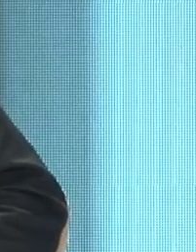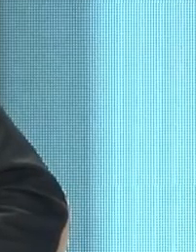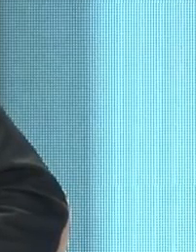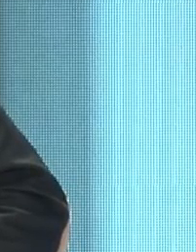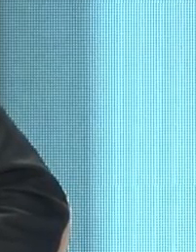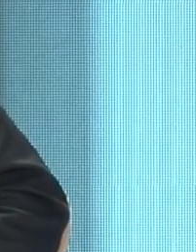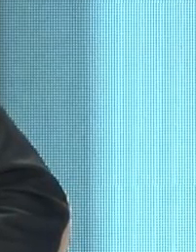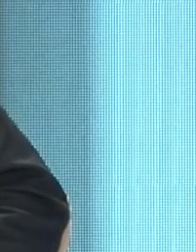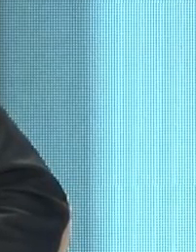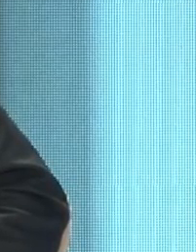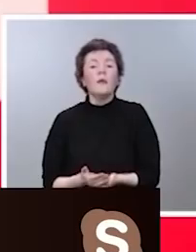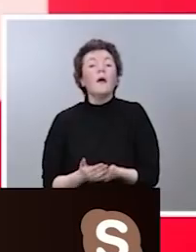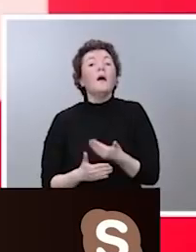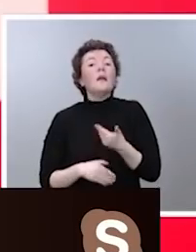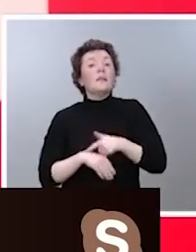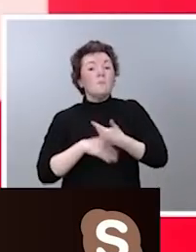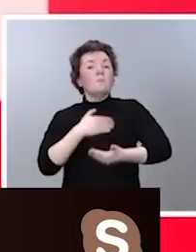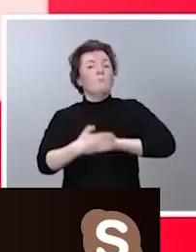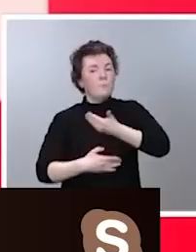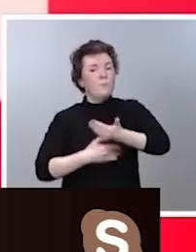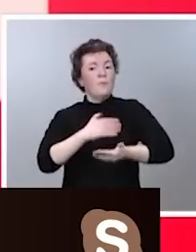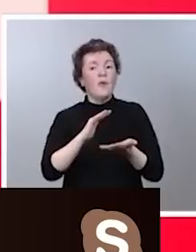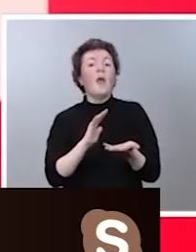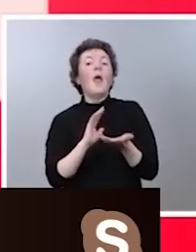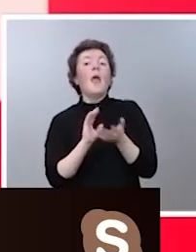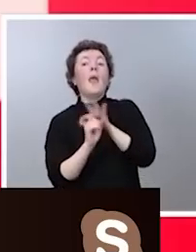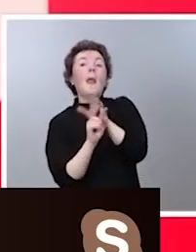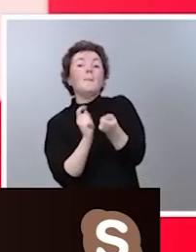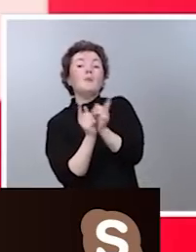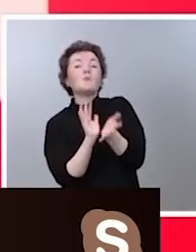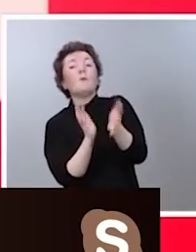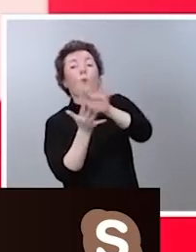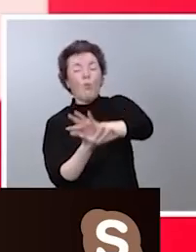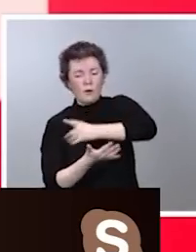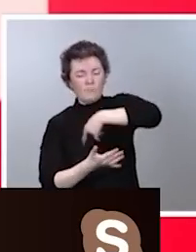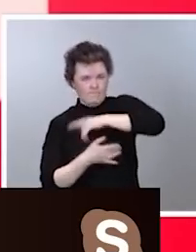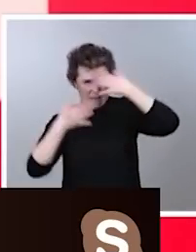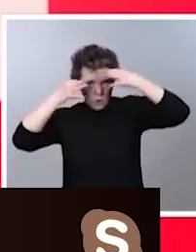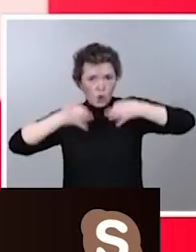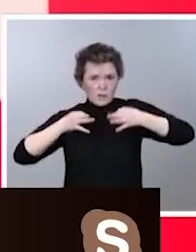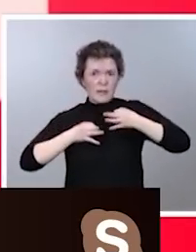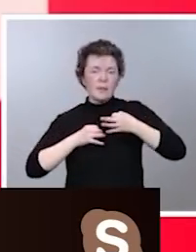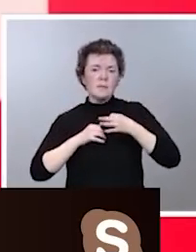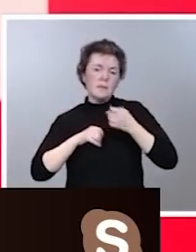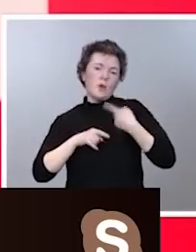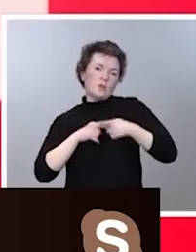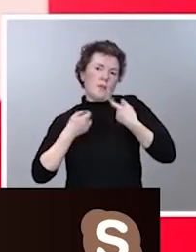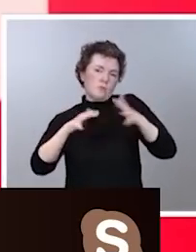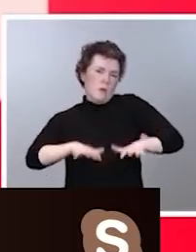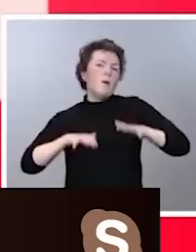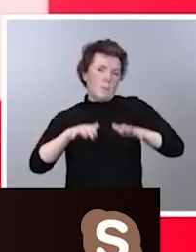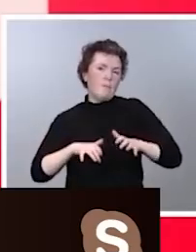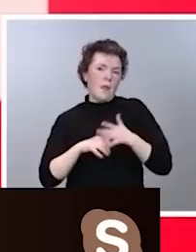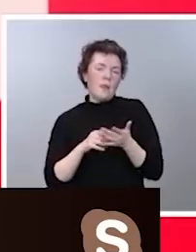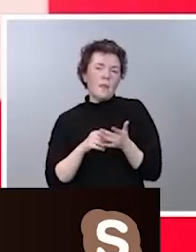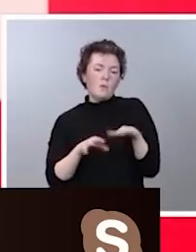votar el proyecto de Otegi, el proyecto de ETA. Votar a Sánchez es votar el proyecto separatista que hay en Cataluña. Votar a Sánchez es